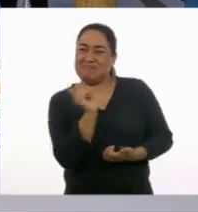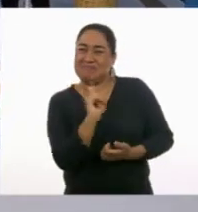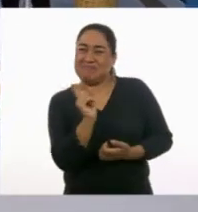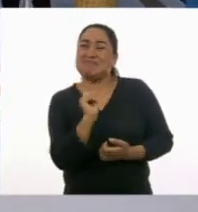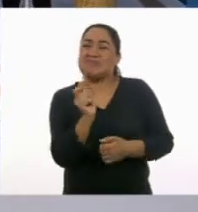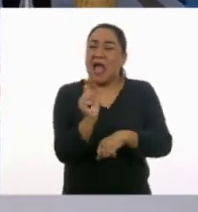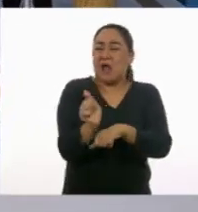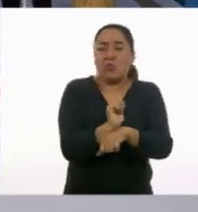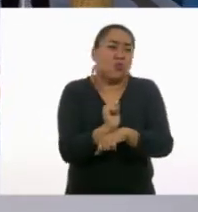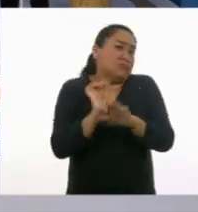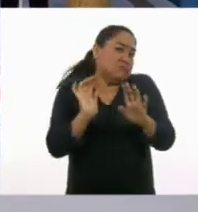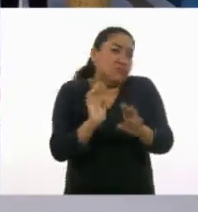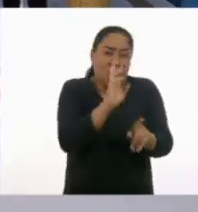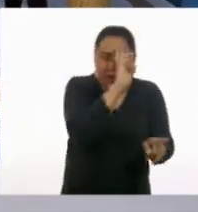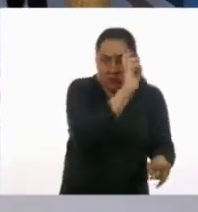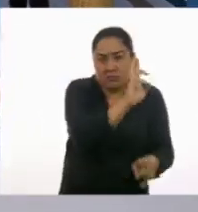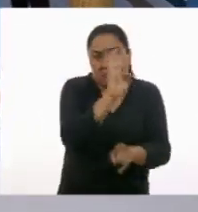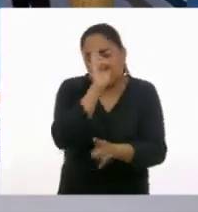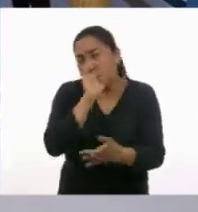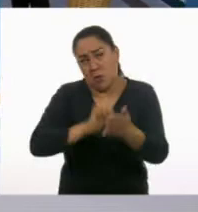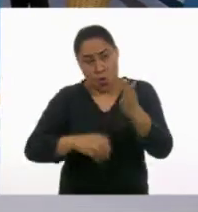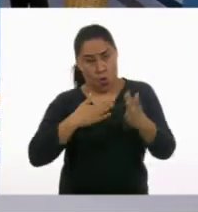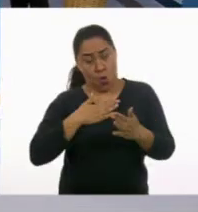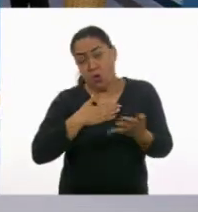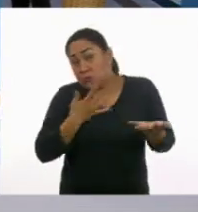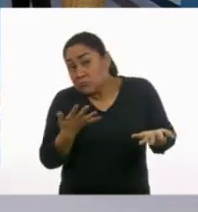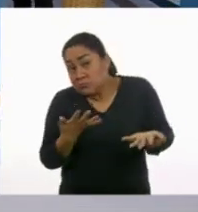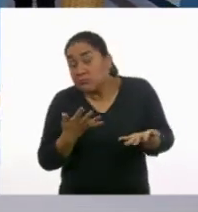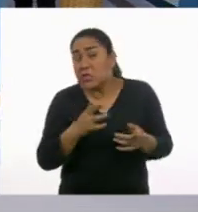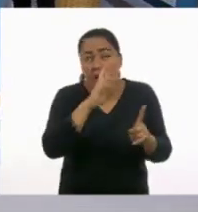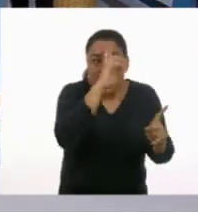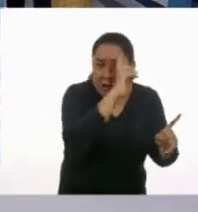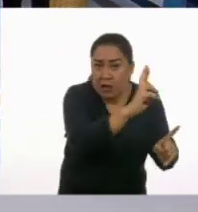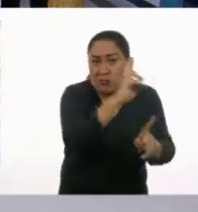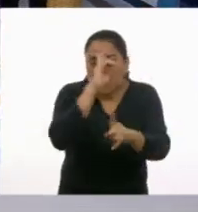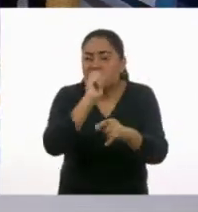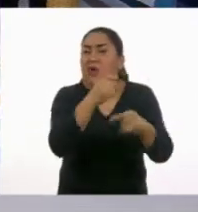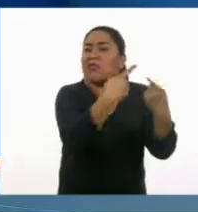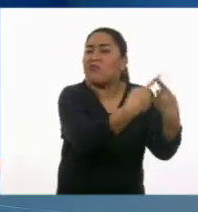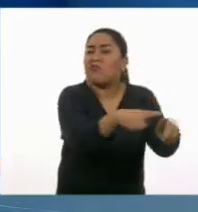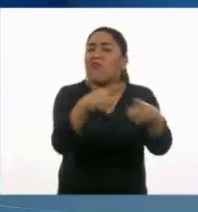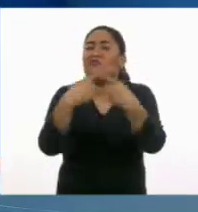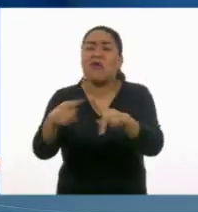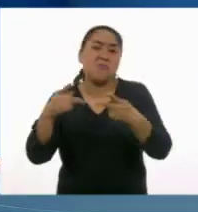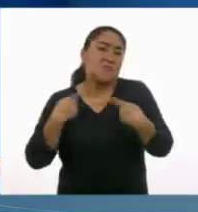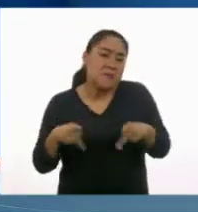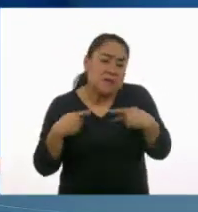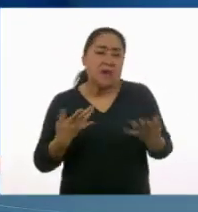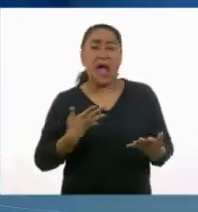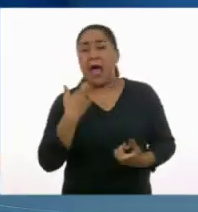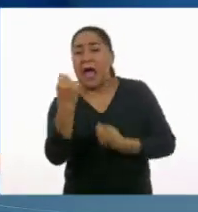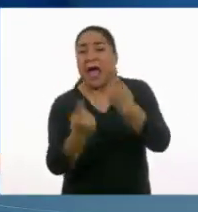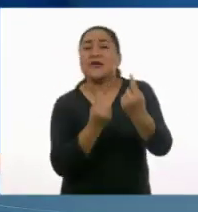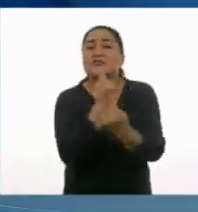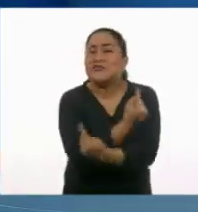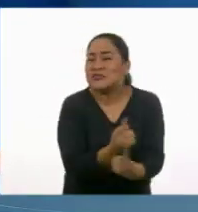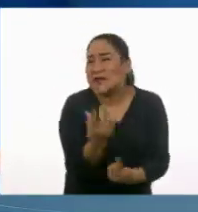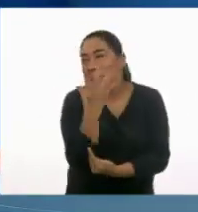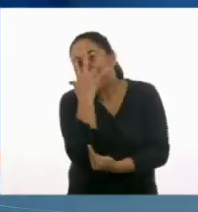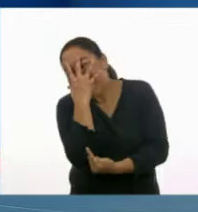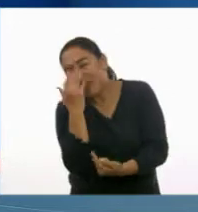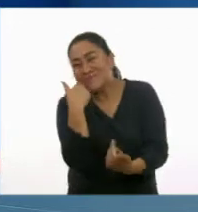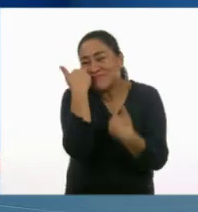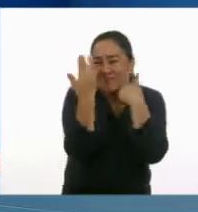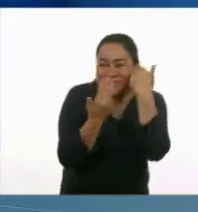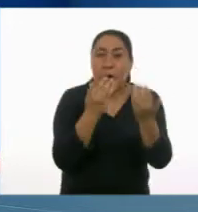hay que respetar, bueno, por lo menos yo me gusta respetar todas las personalidades que existen, me gustan los niños penosos, me gustan los niños